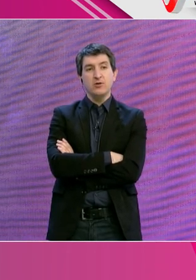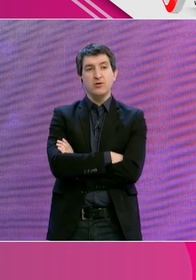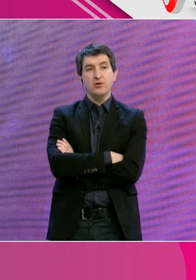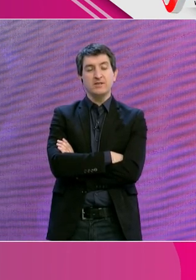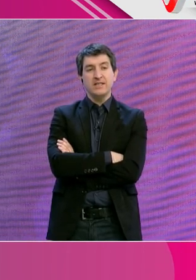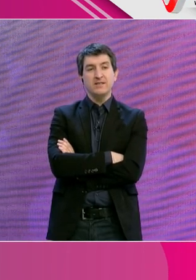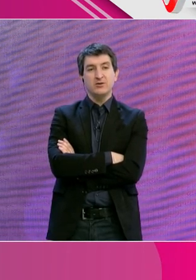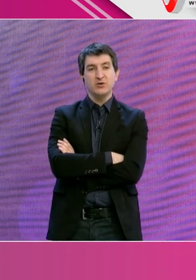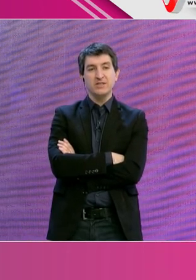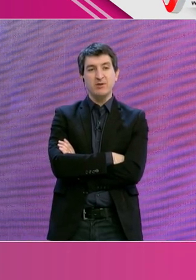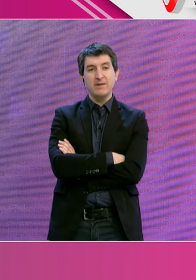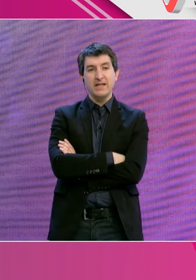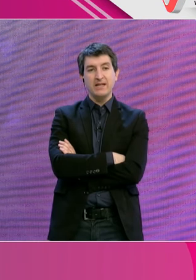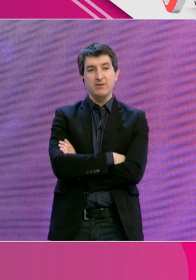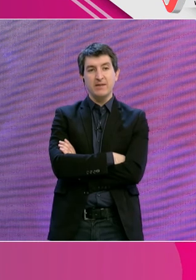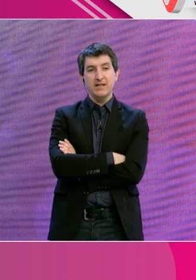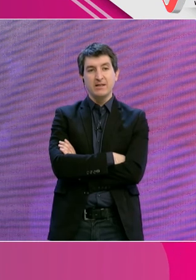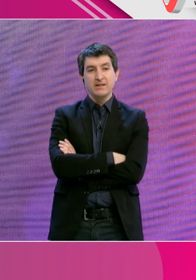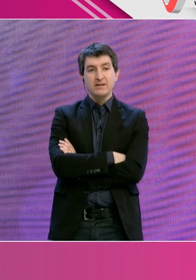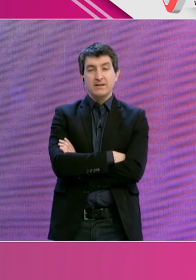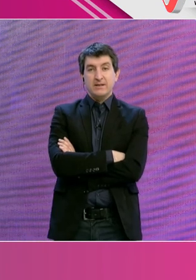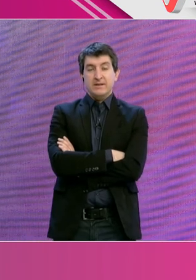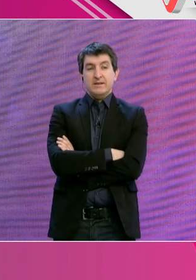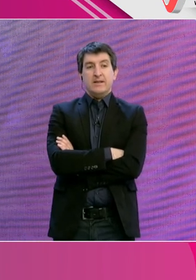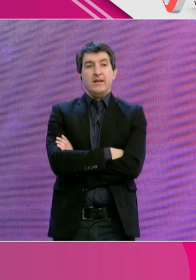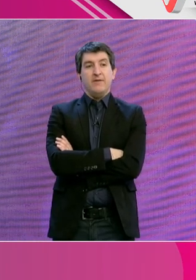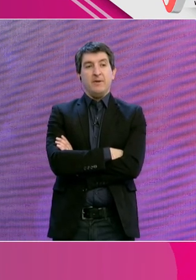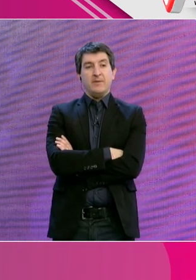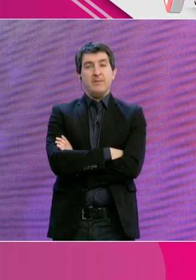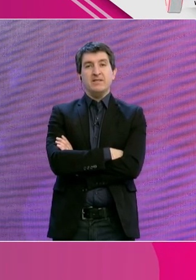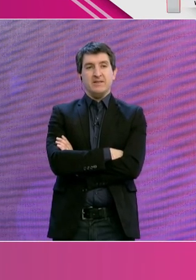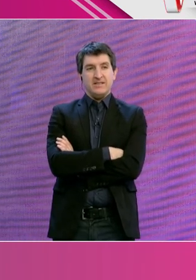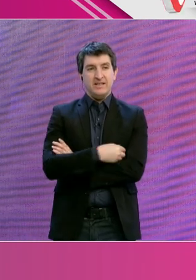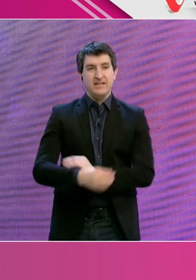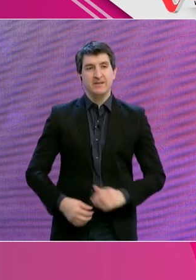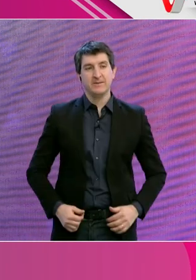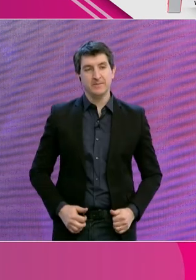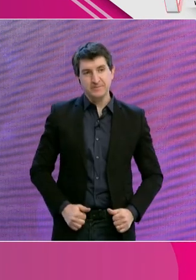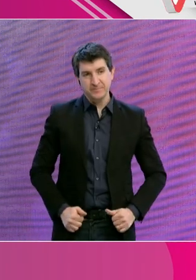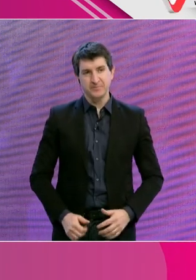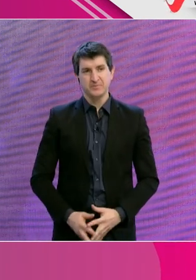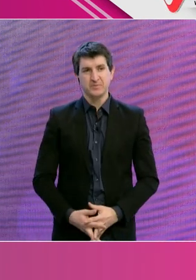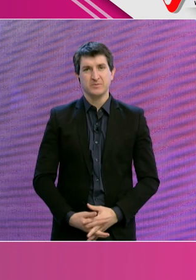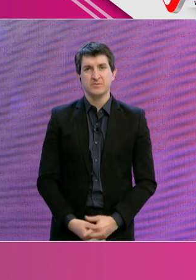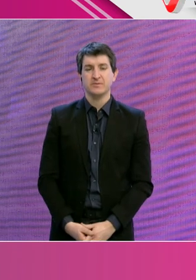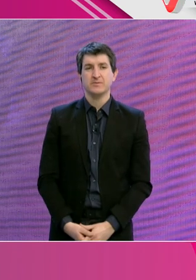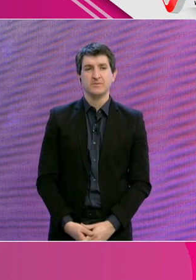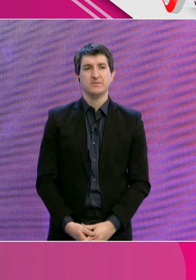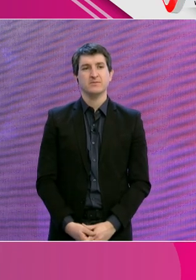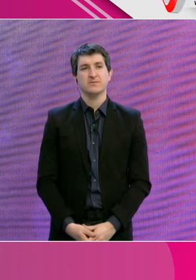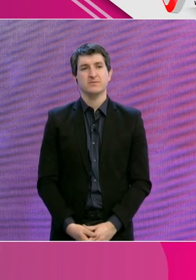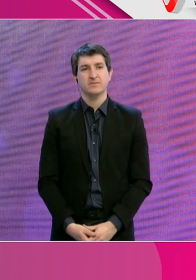es todo así, no hay manera, sí. En fin, ¿qué más ibas a decir? Digo que esto ha